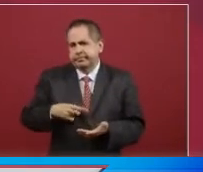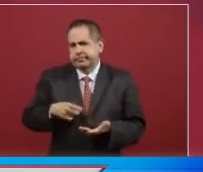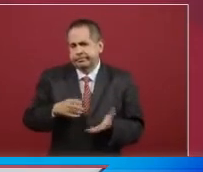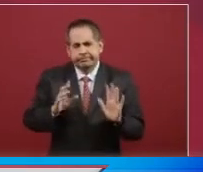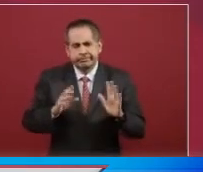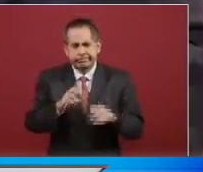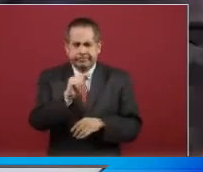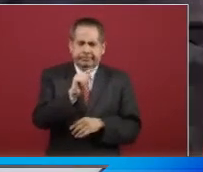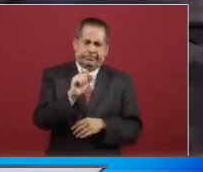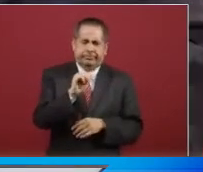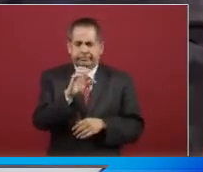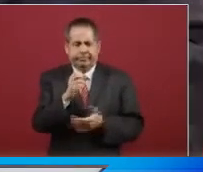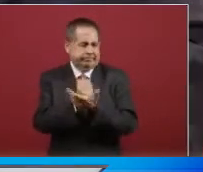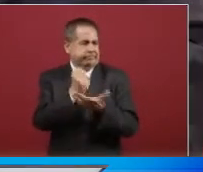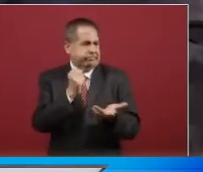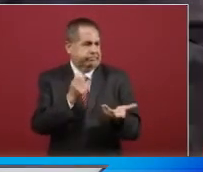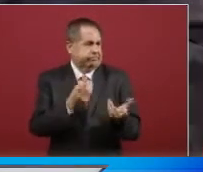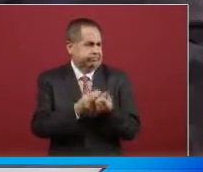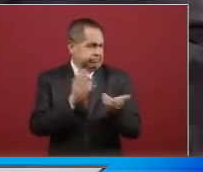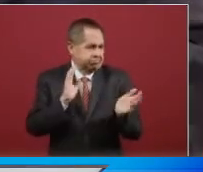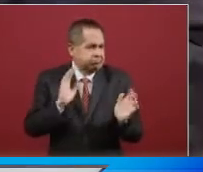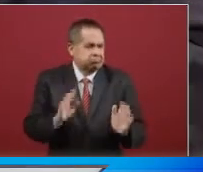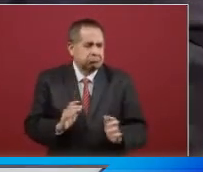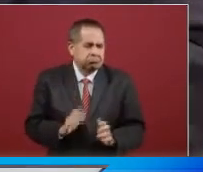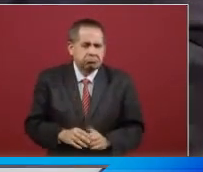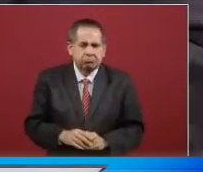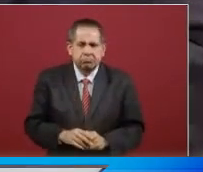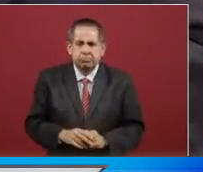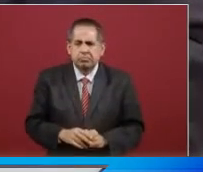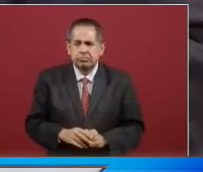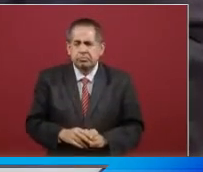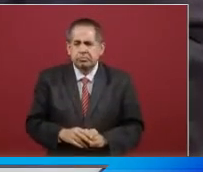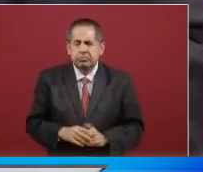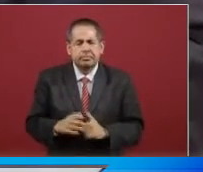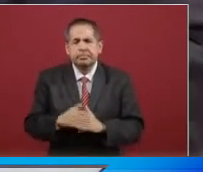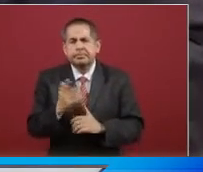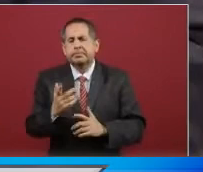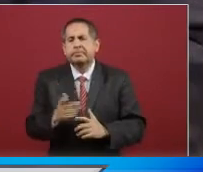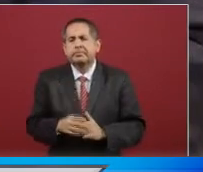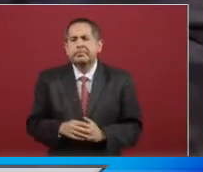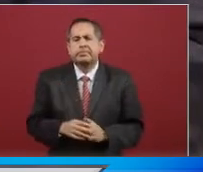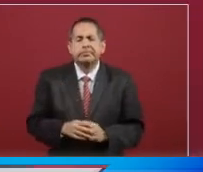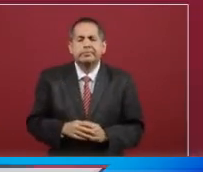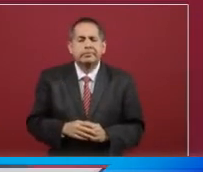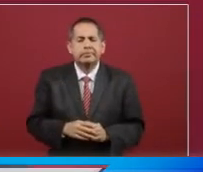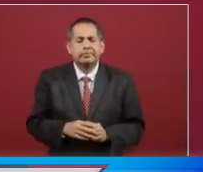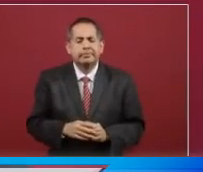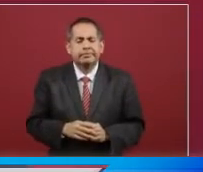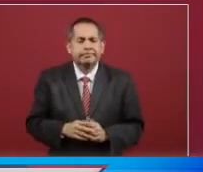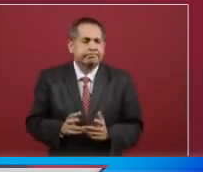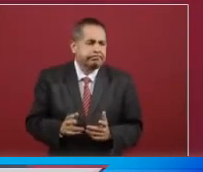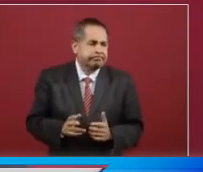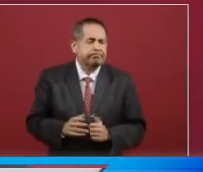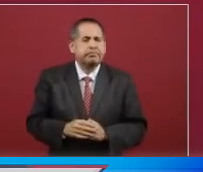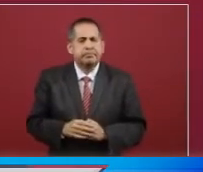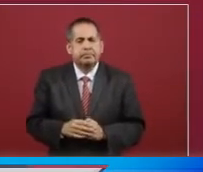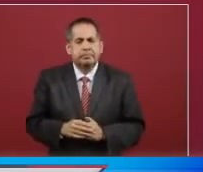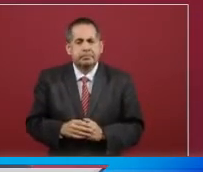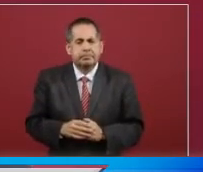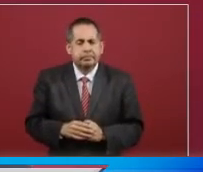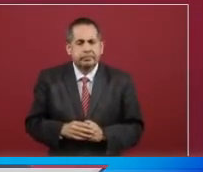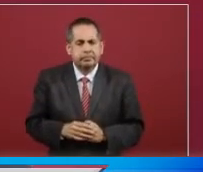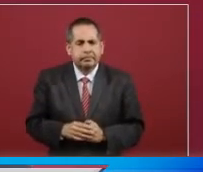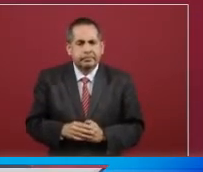tratado. Se realizó la reunión en la casa particular del copresidente de Televisa con Jared Kushner, asesor de la